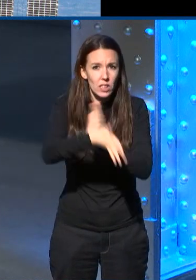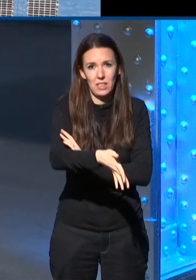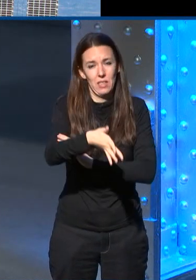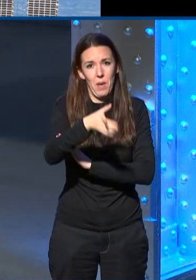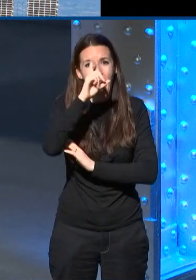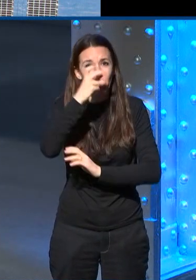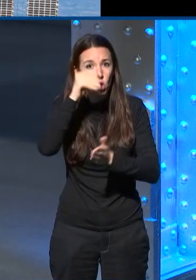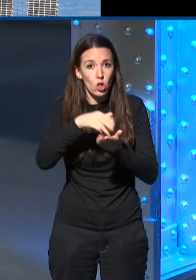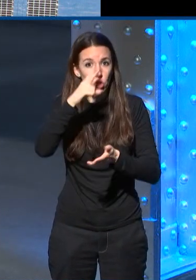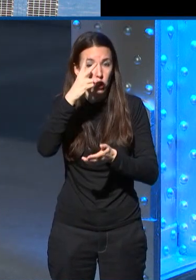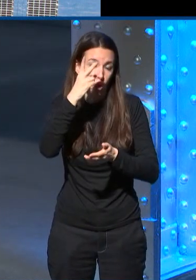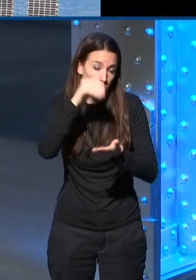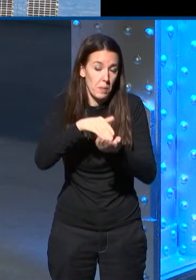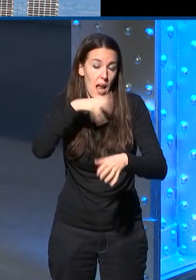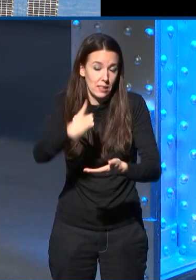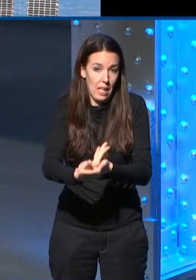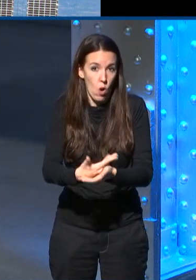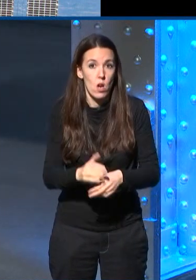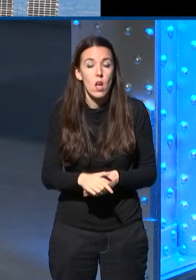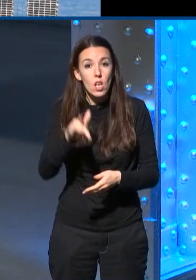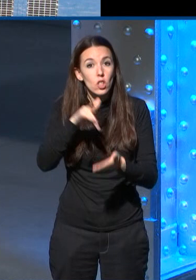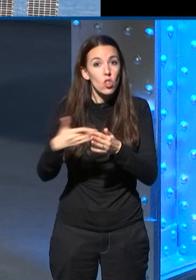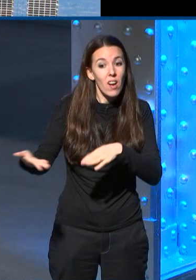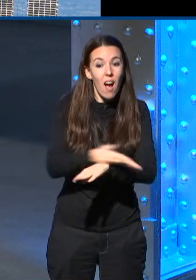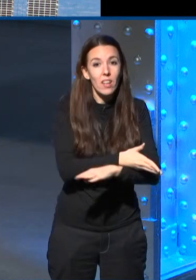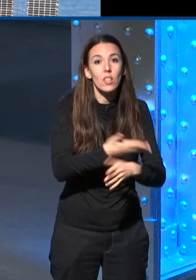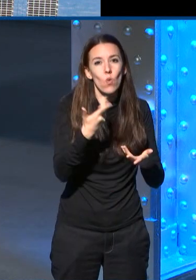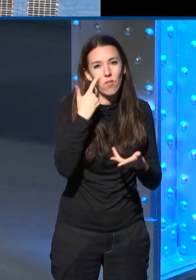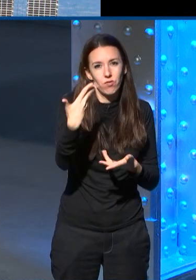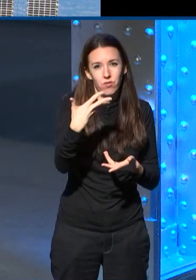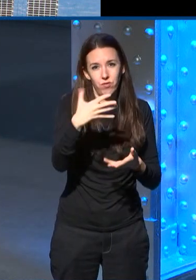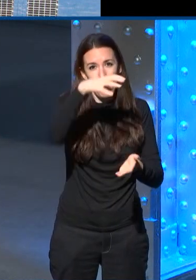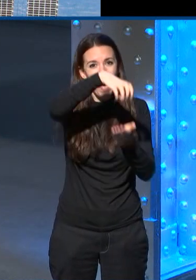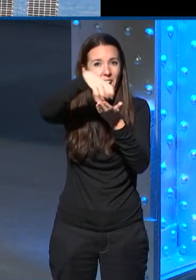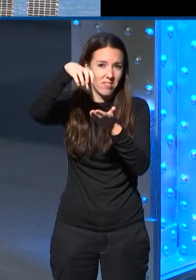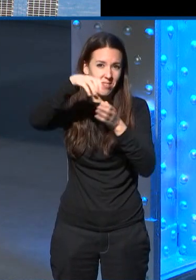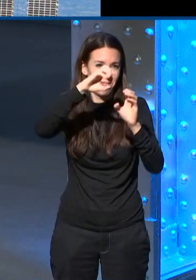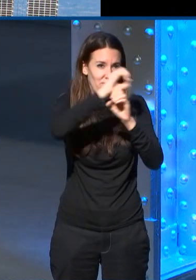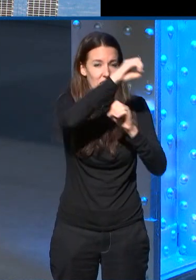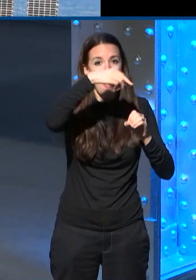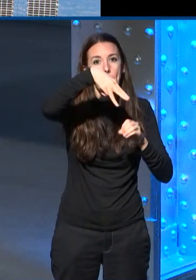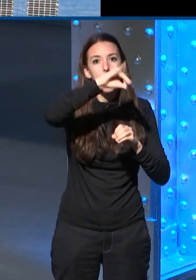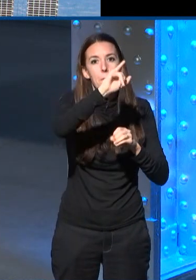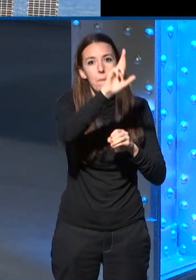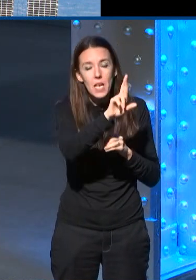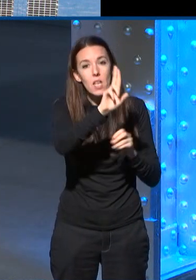desde el año 2000. Los precedentes de estas estaciones eran las míticas estaciones Mir. Antes de esas,